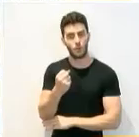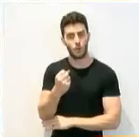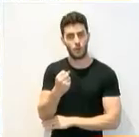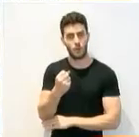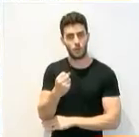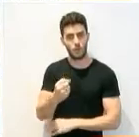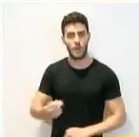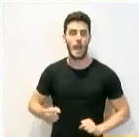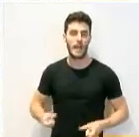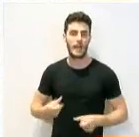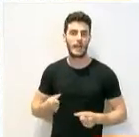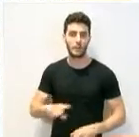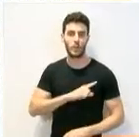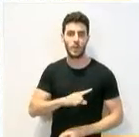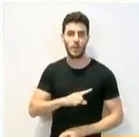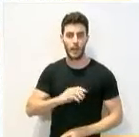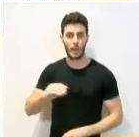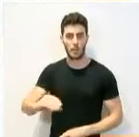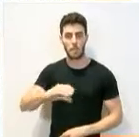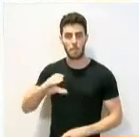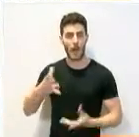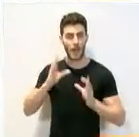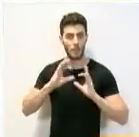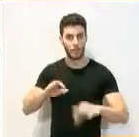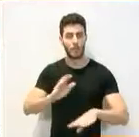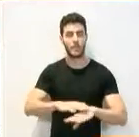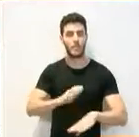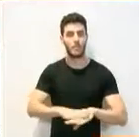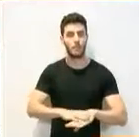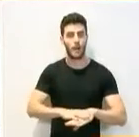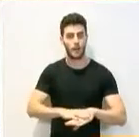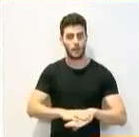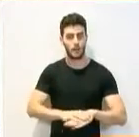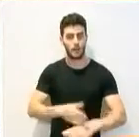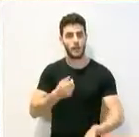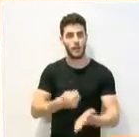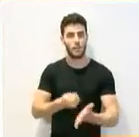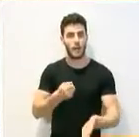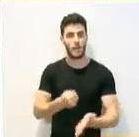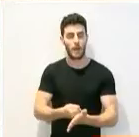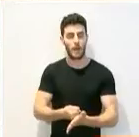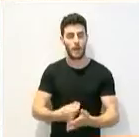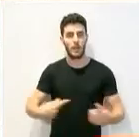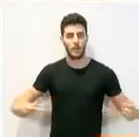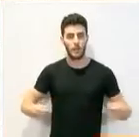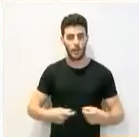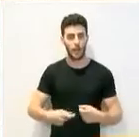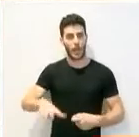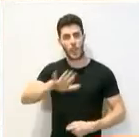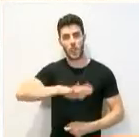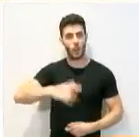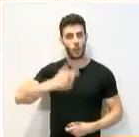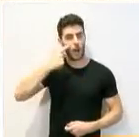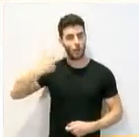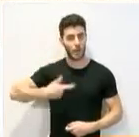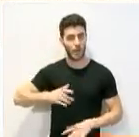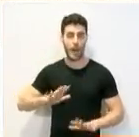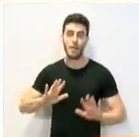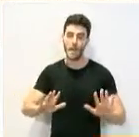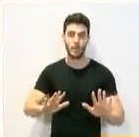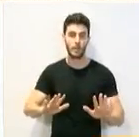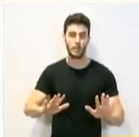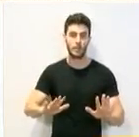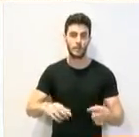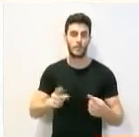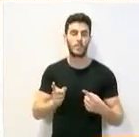del gasto militar, especialmente para seguir sufragando una guerra en Ucrania, pero como